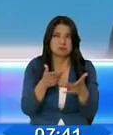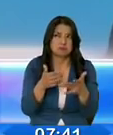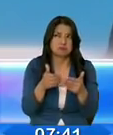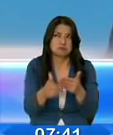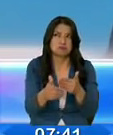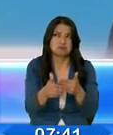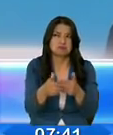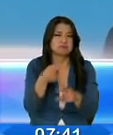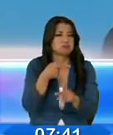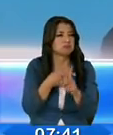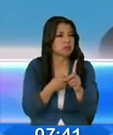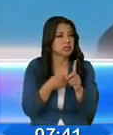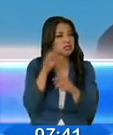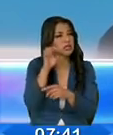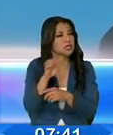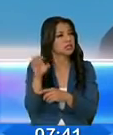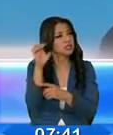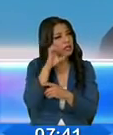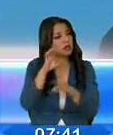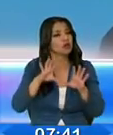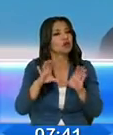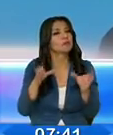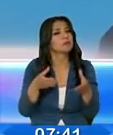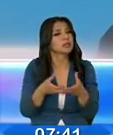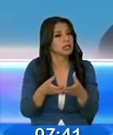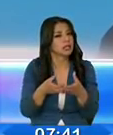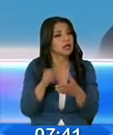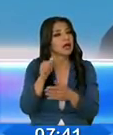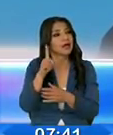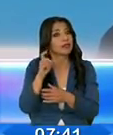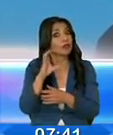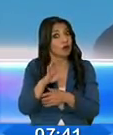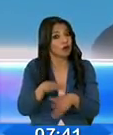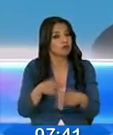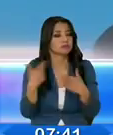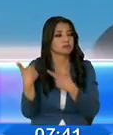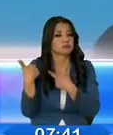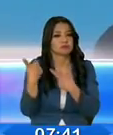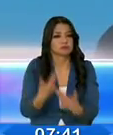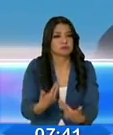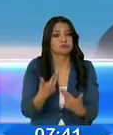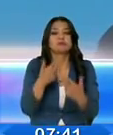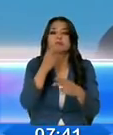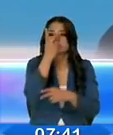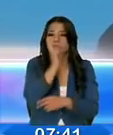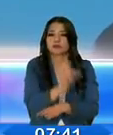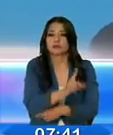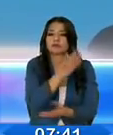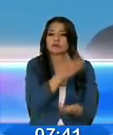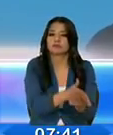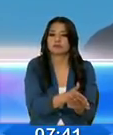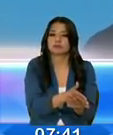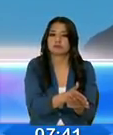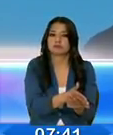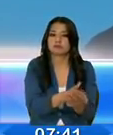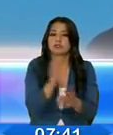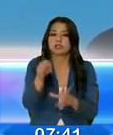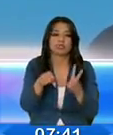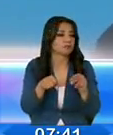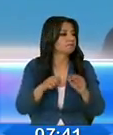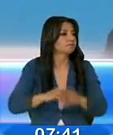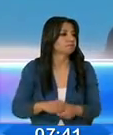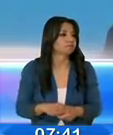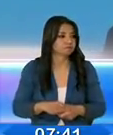Más o menos en el mes de enero el comité ad hoc tomará la decisión de si mantiene o no mantiene los efectos del